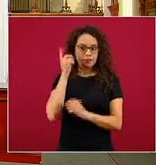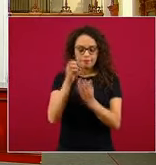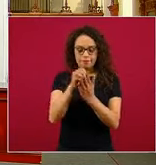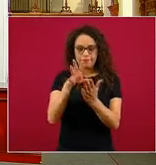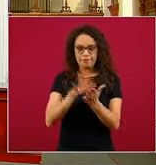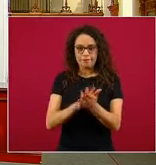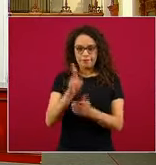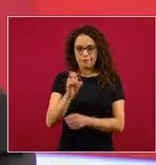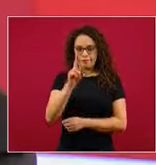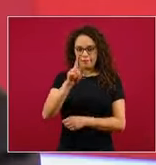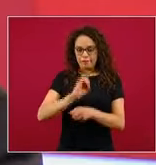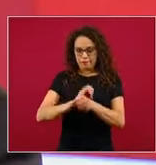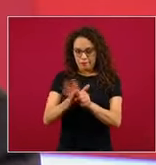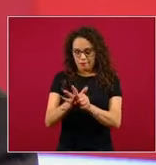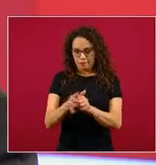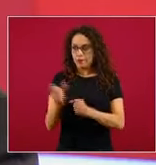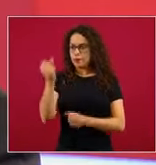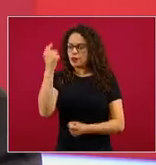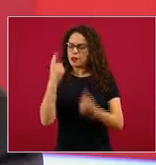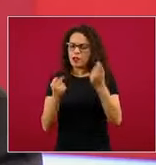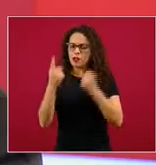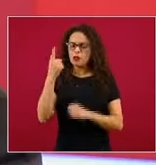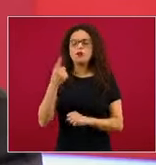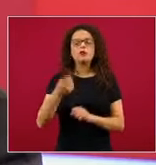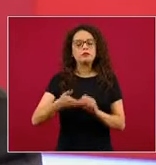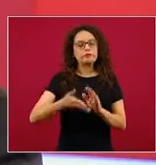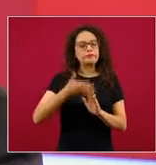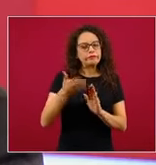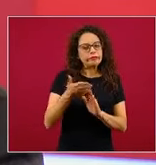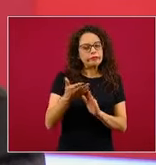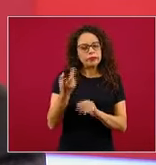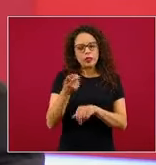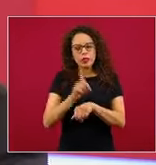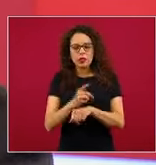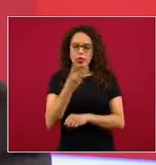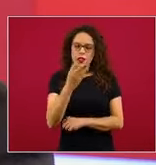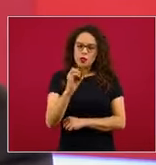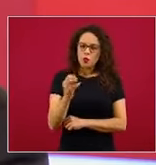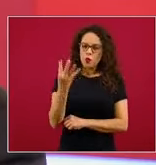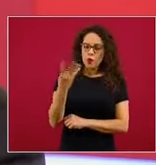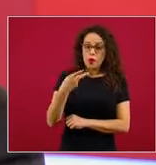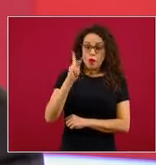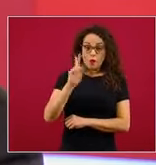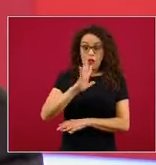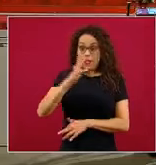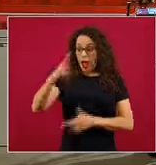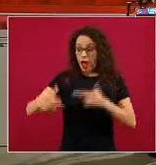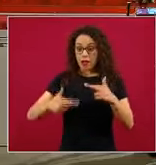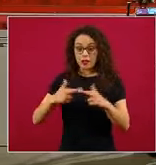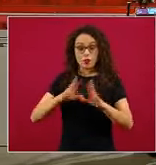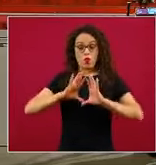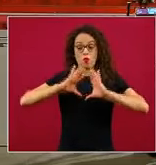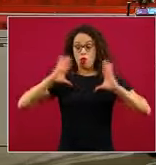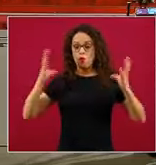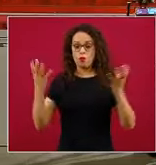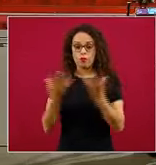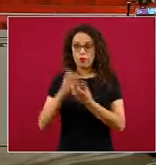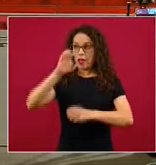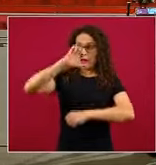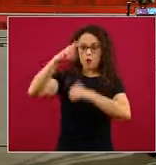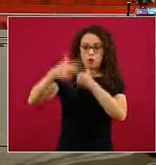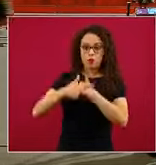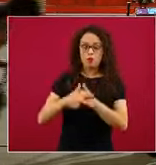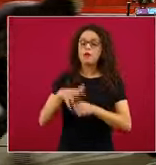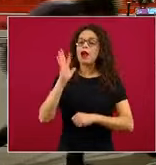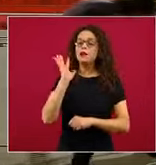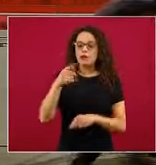registran. Algunos todavía tienen muy poquitos días, 3 o 4, pero el conjunto de la región del continente europeo ya